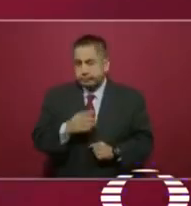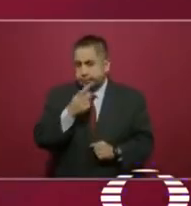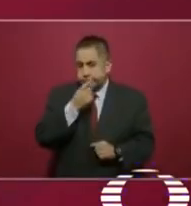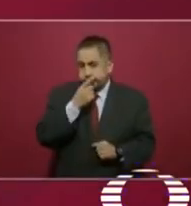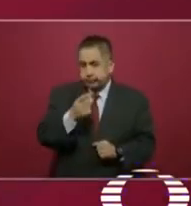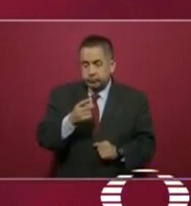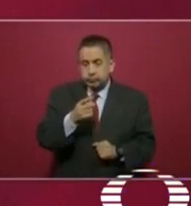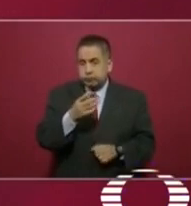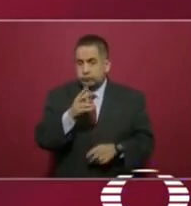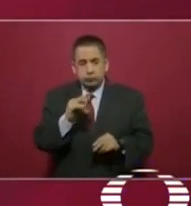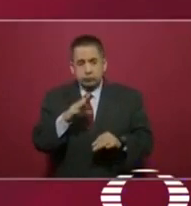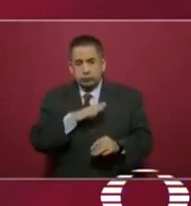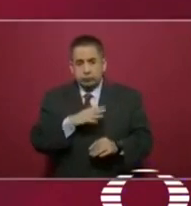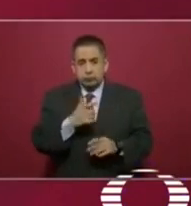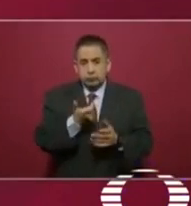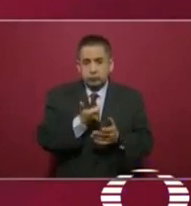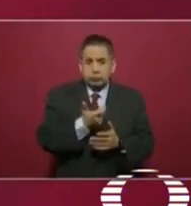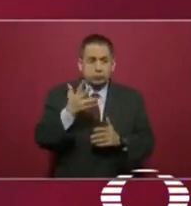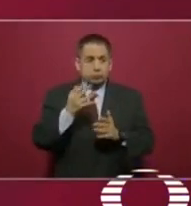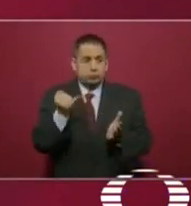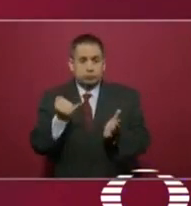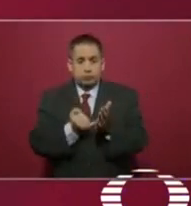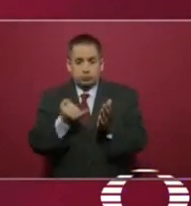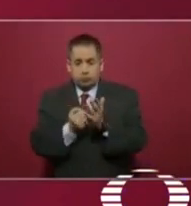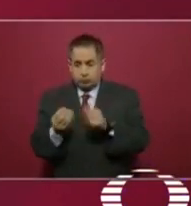hay aumentos de impuestos,